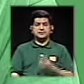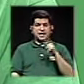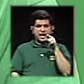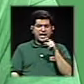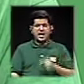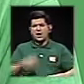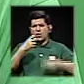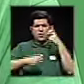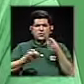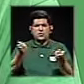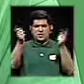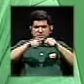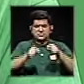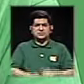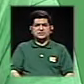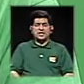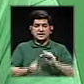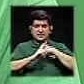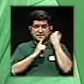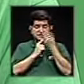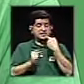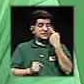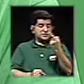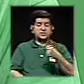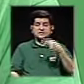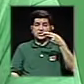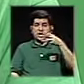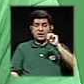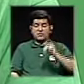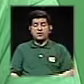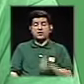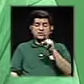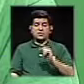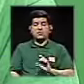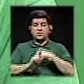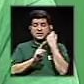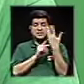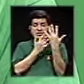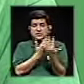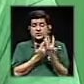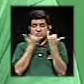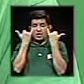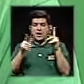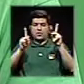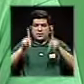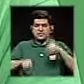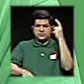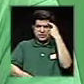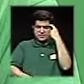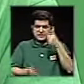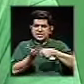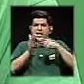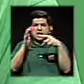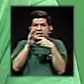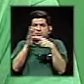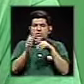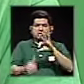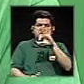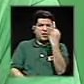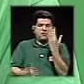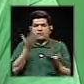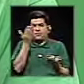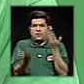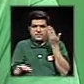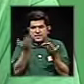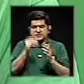dificultad por ejemplo en el caso que Henry señalaba de una moratoria Bueno pues ahora la gente está pensando en los plebiscitos o figuras